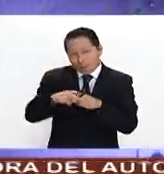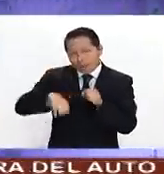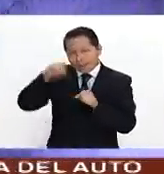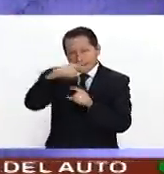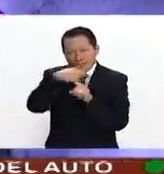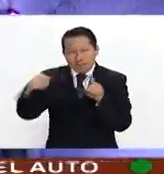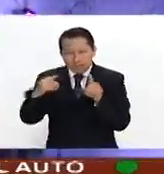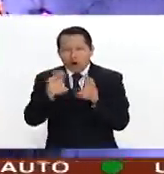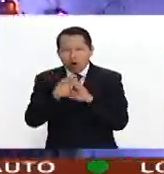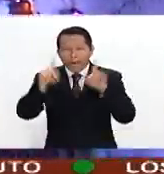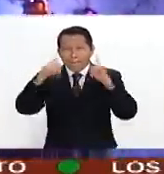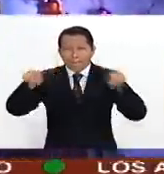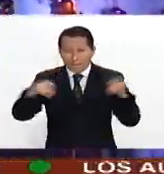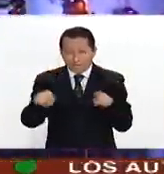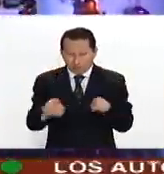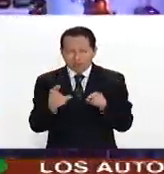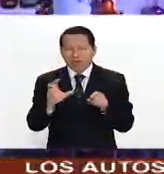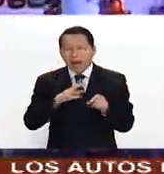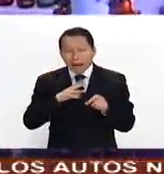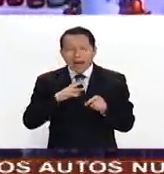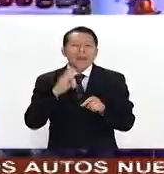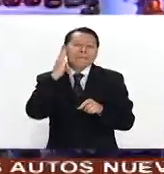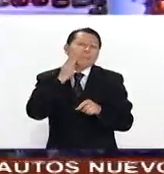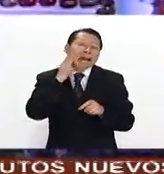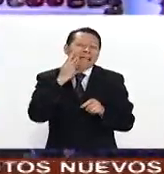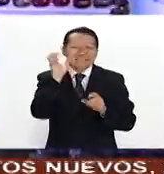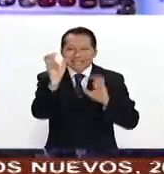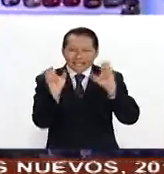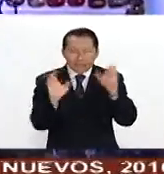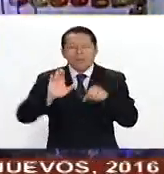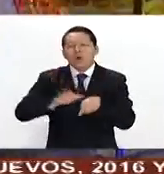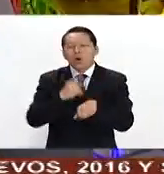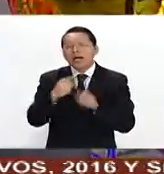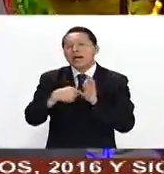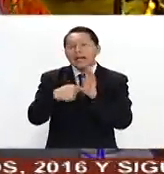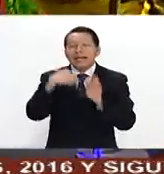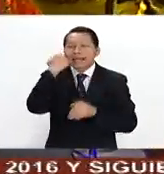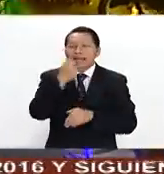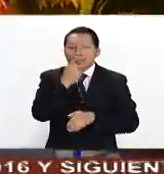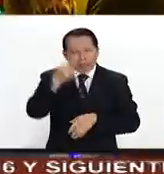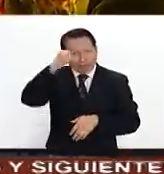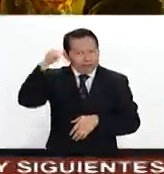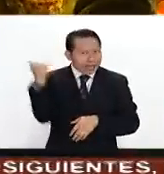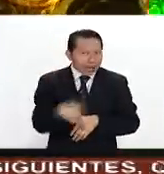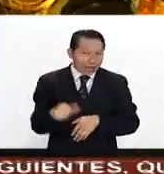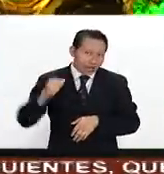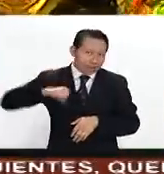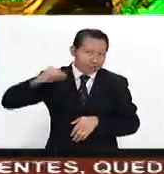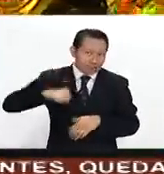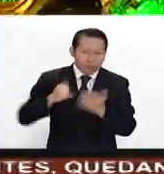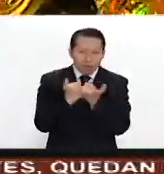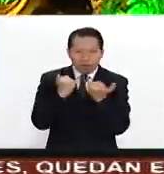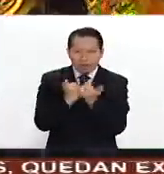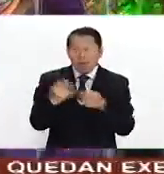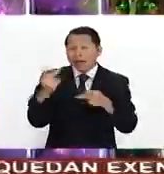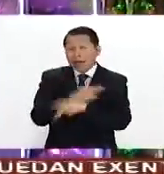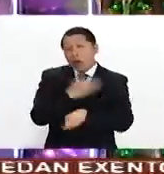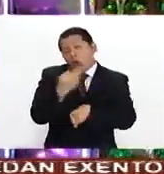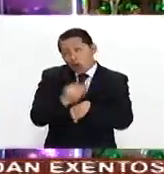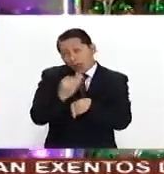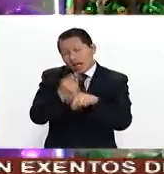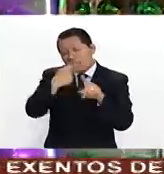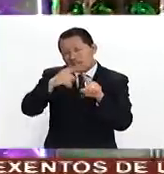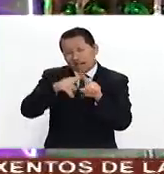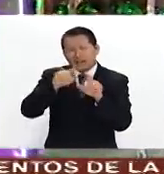donde los pinos eran adornados con manzanas que simbolizaban el pecado original. En la actualidad, las hay de distintos diseños,